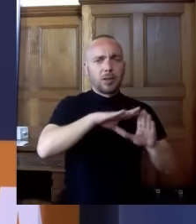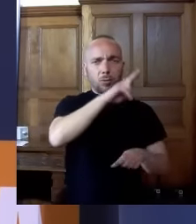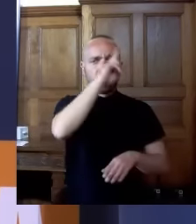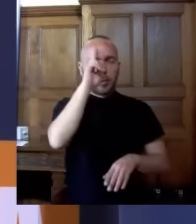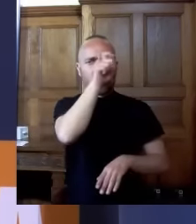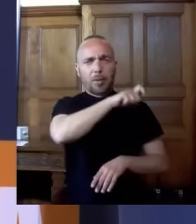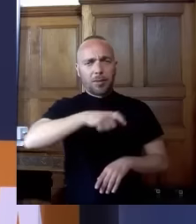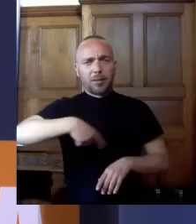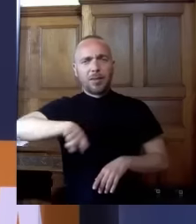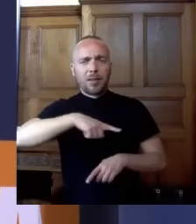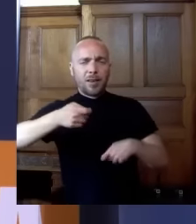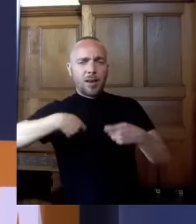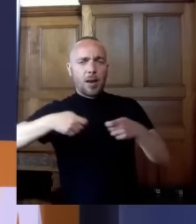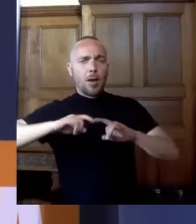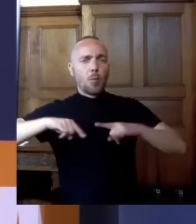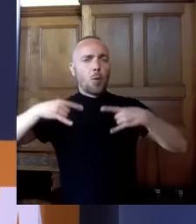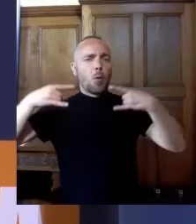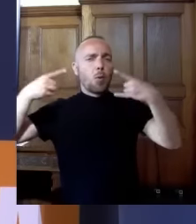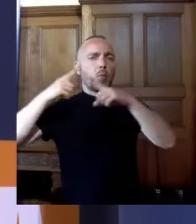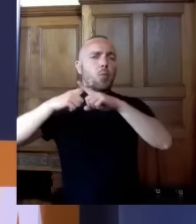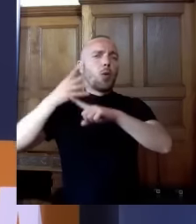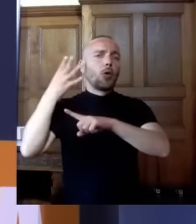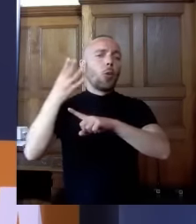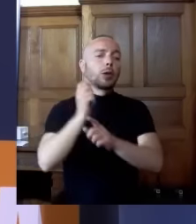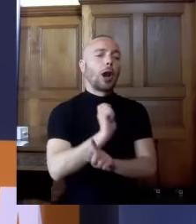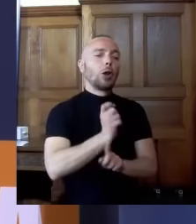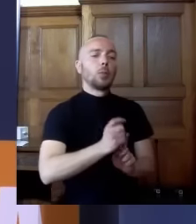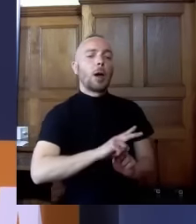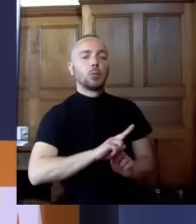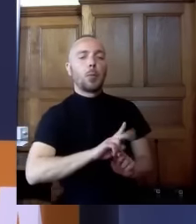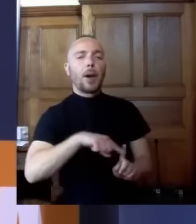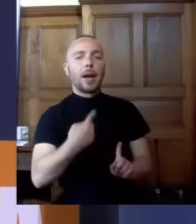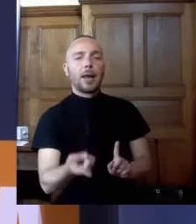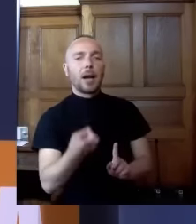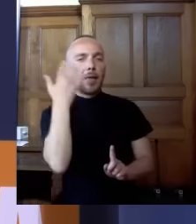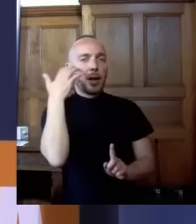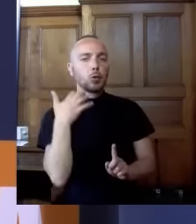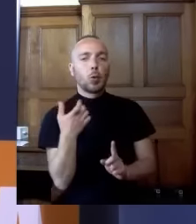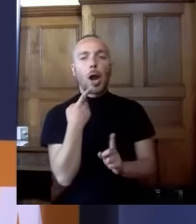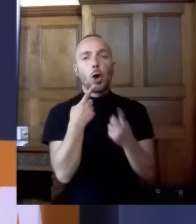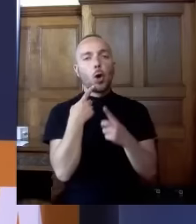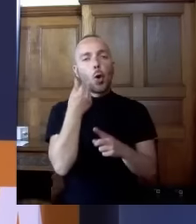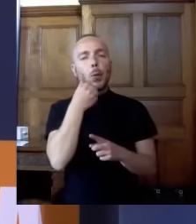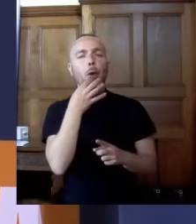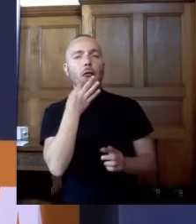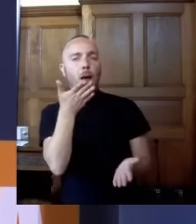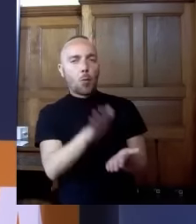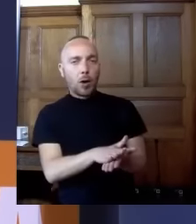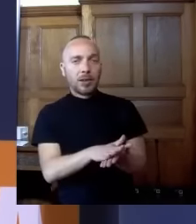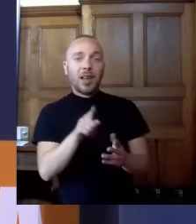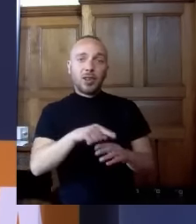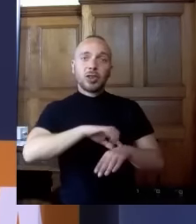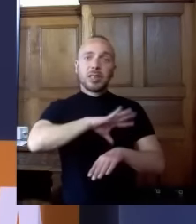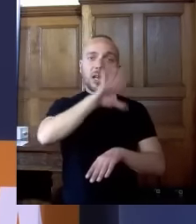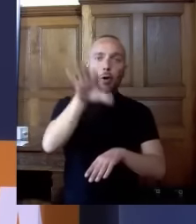madrileñas multiplica por cuatro los pagos a quien es la pareja de Ayuso al novio de la muerte y con eso se compra unun ático y